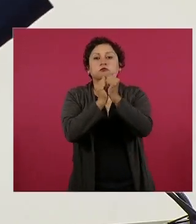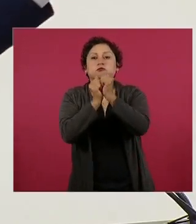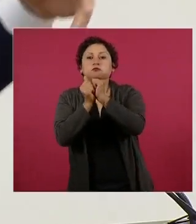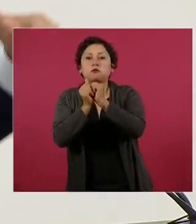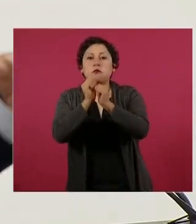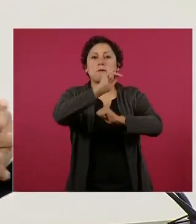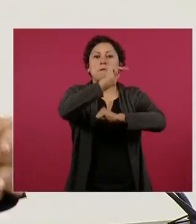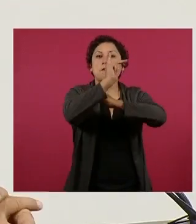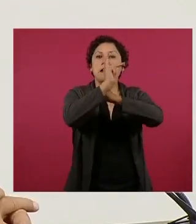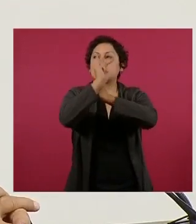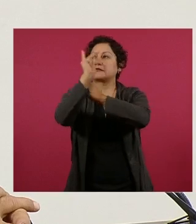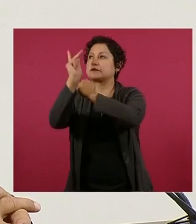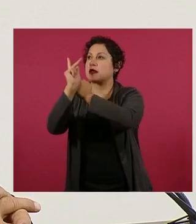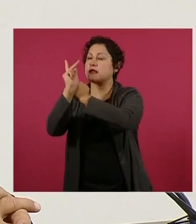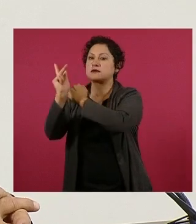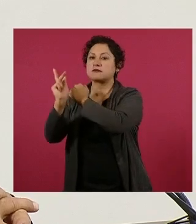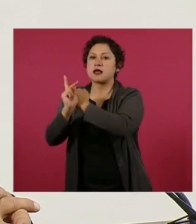por Estados Unidos.